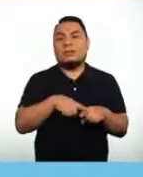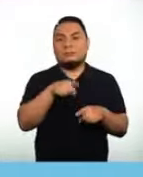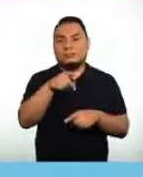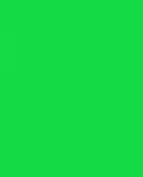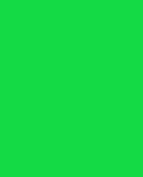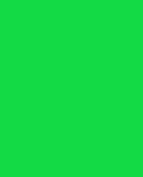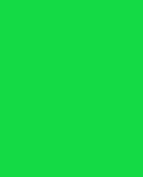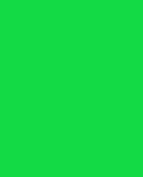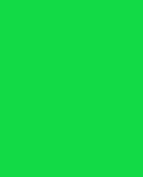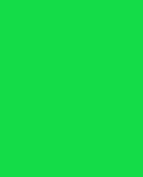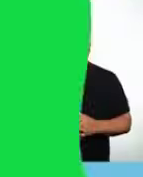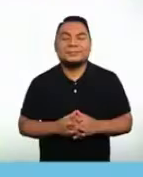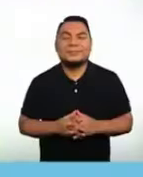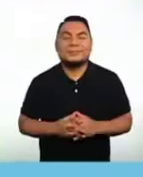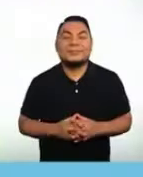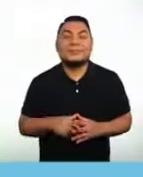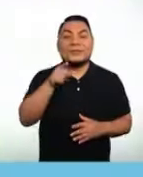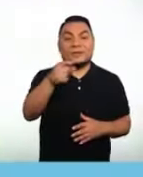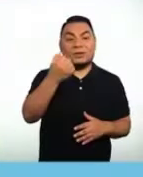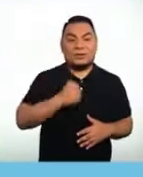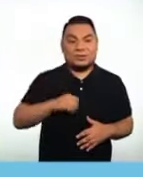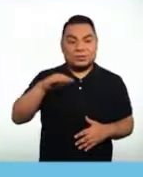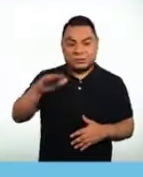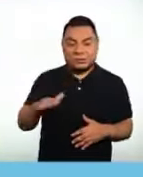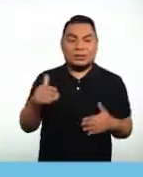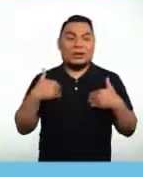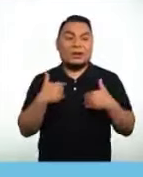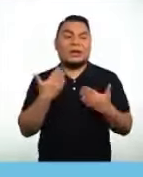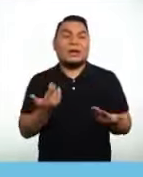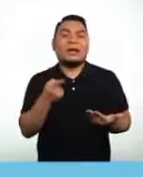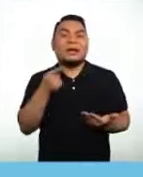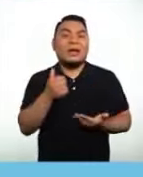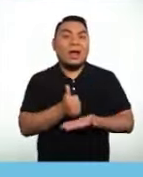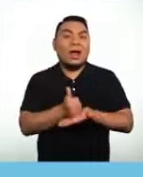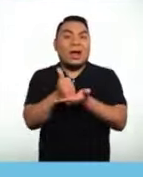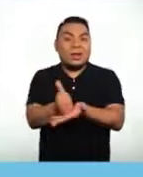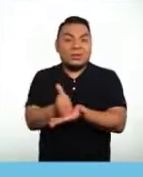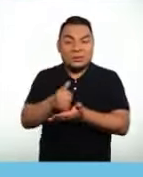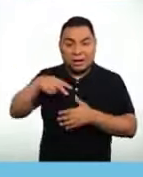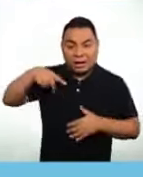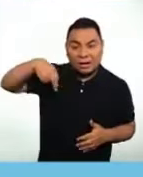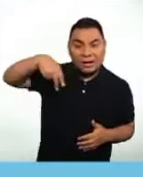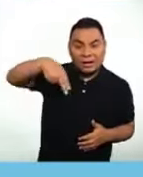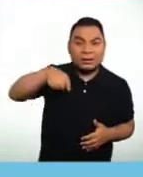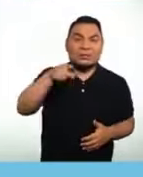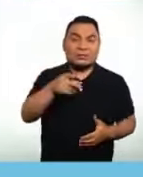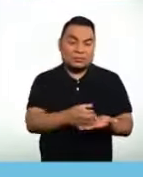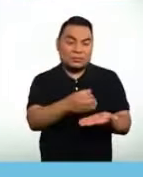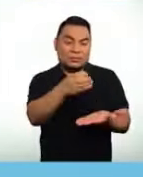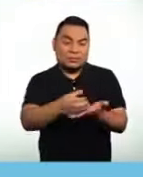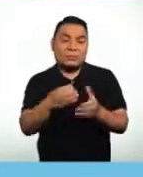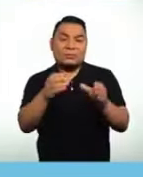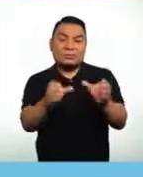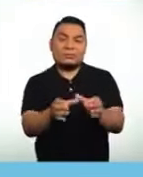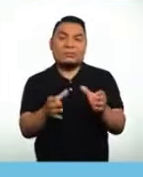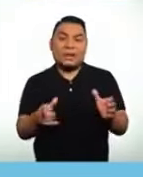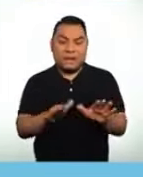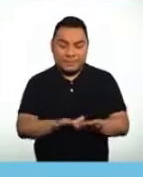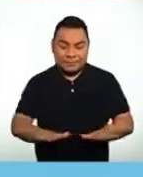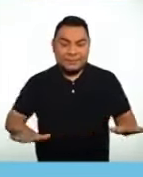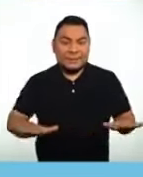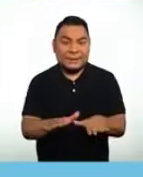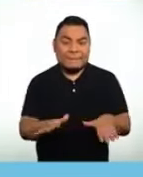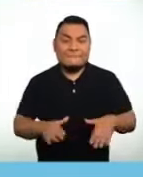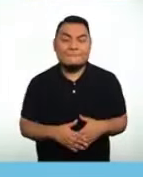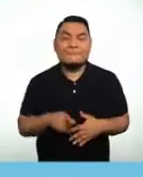llenar las botellas. Si tu niña o niño camina con ayuda, coloquen las botellas de